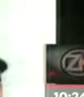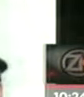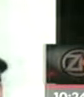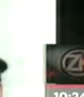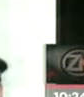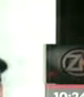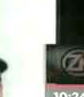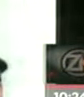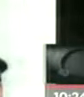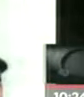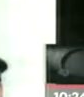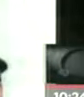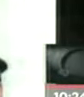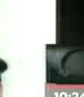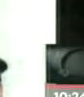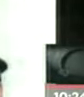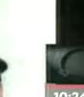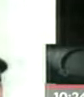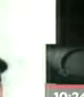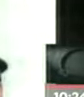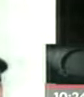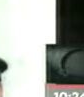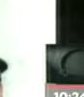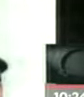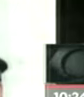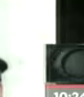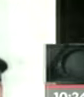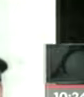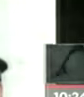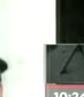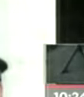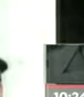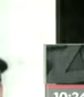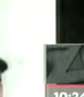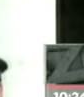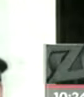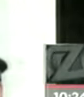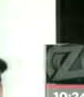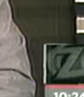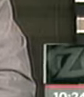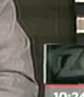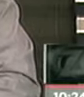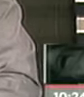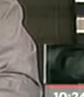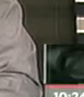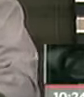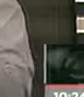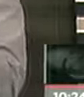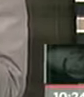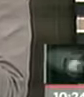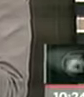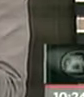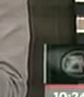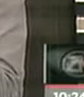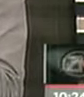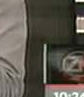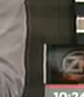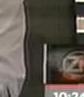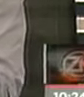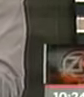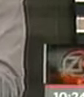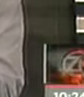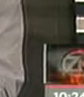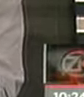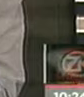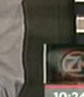las autoridades de Estados Unidos quieren acusar a Assange de espionaje, lo que supone pena de muerte. Ay, imagínense esta locura. Lenín Moreno. Pena de